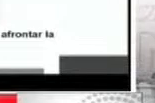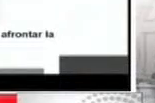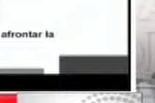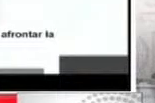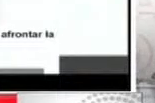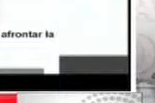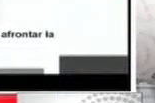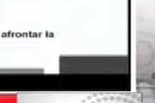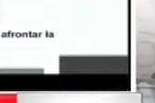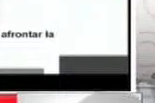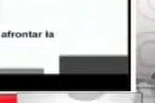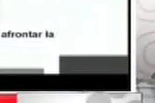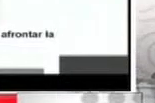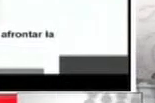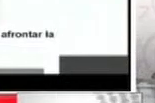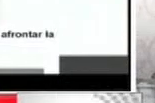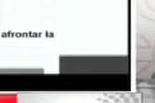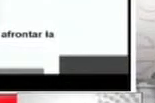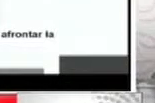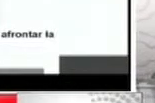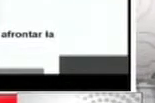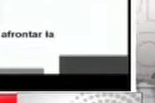PIN, ¿no? La que sigue.